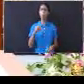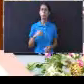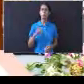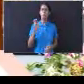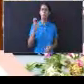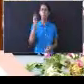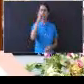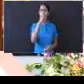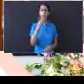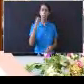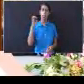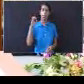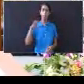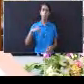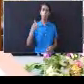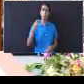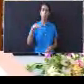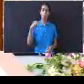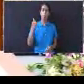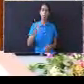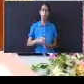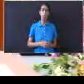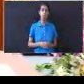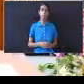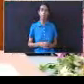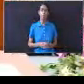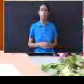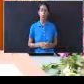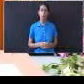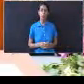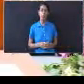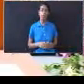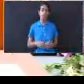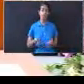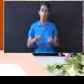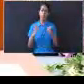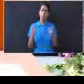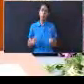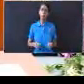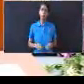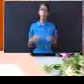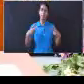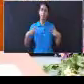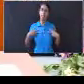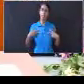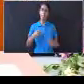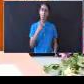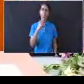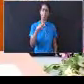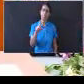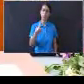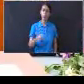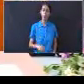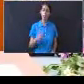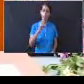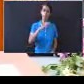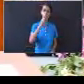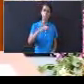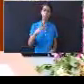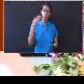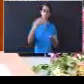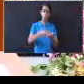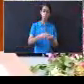Entonces hay decretos que están guardados. Y que necesitamos que nos lo lleguen a anunciar por orden del rey.